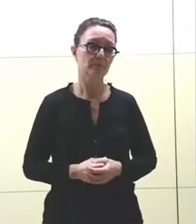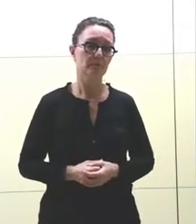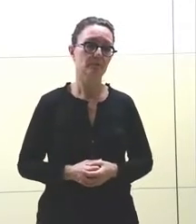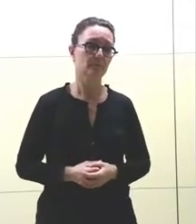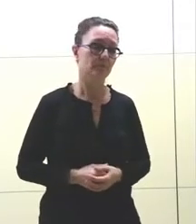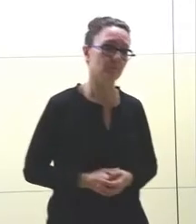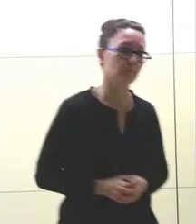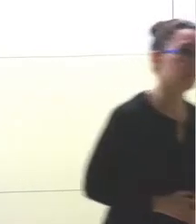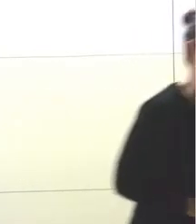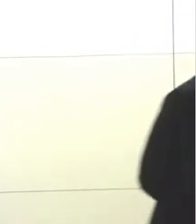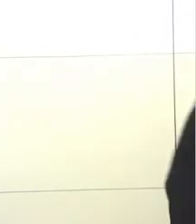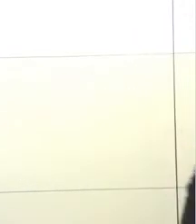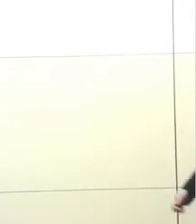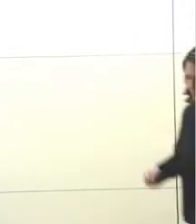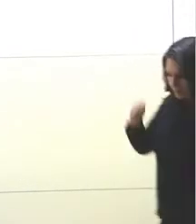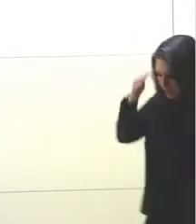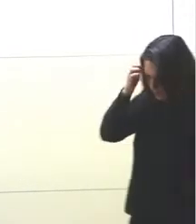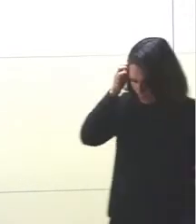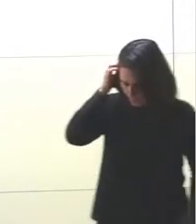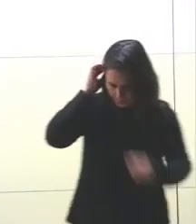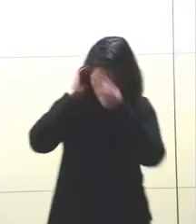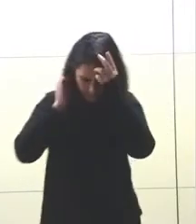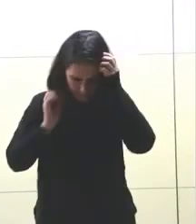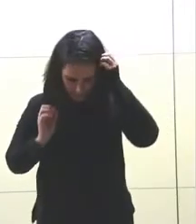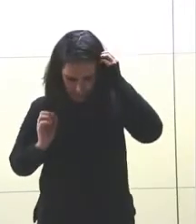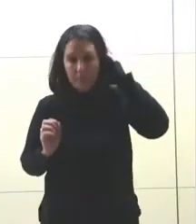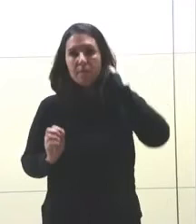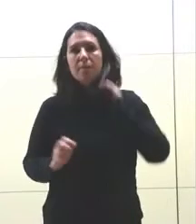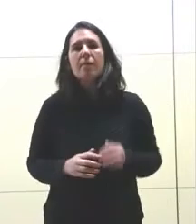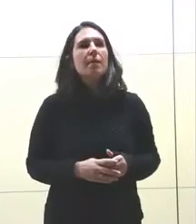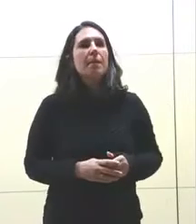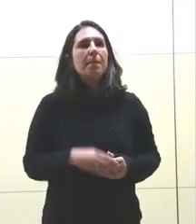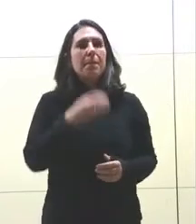Bien, el memorando de John Snow